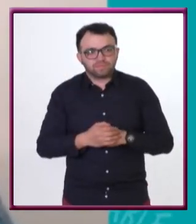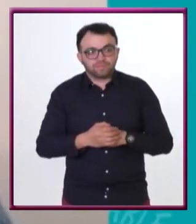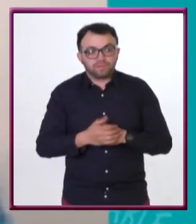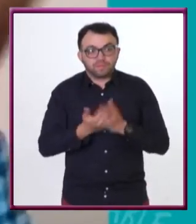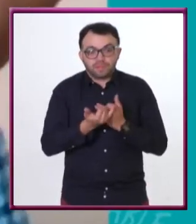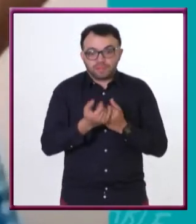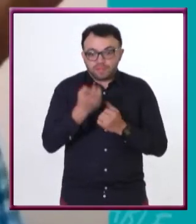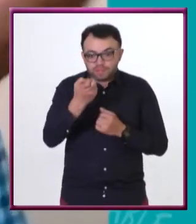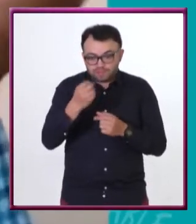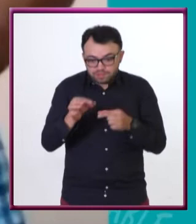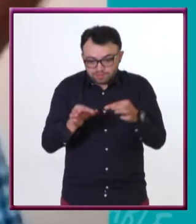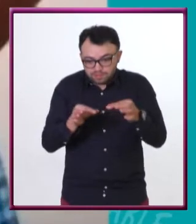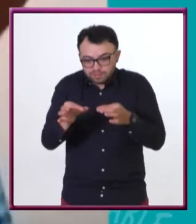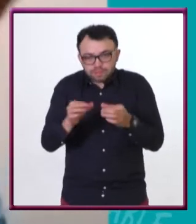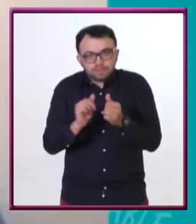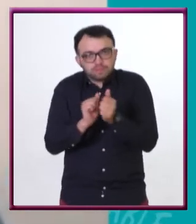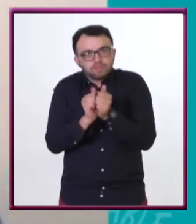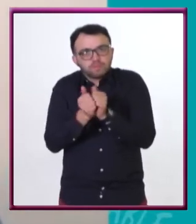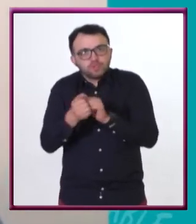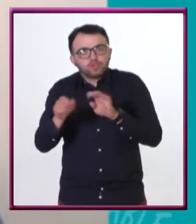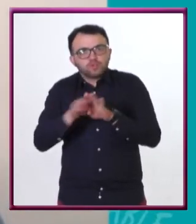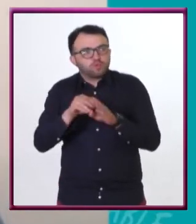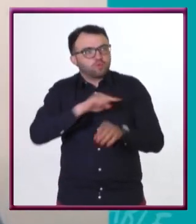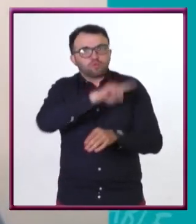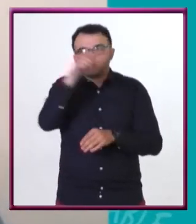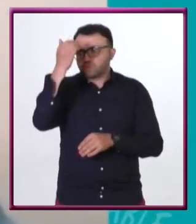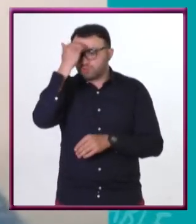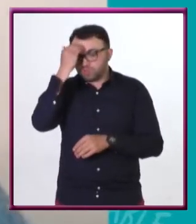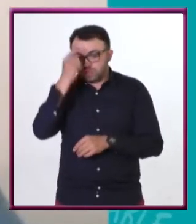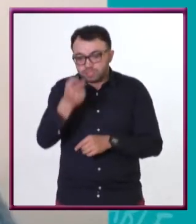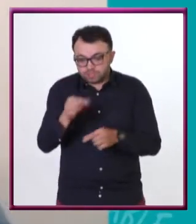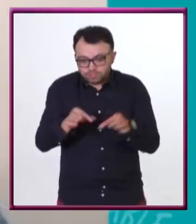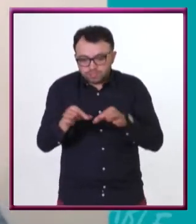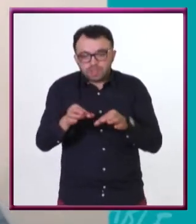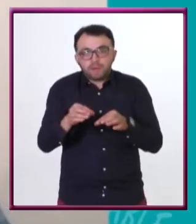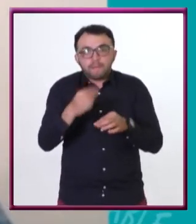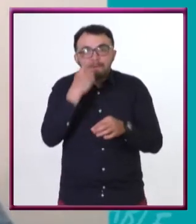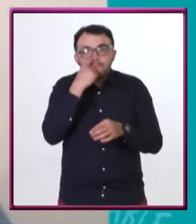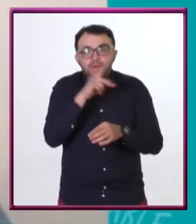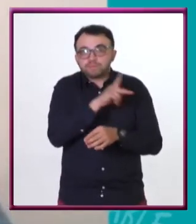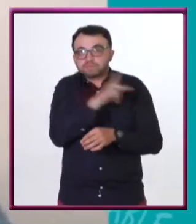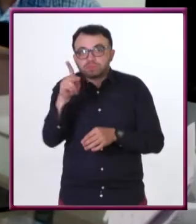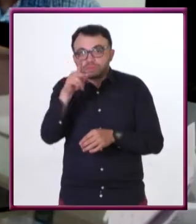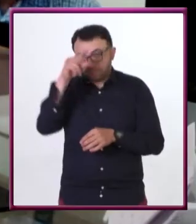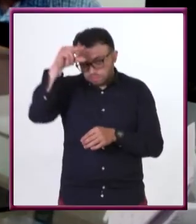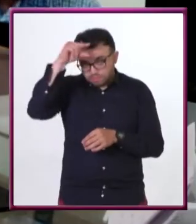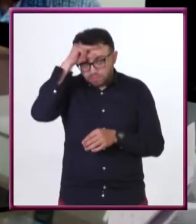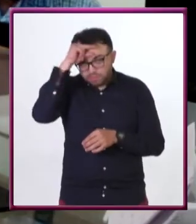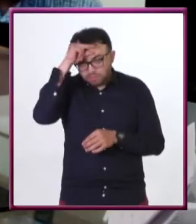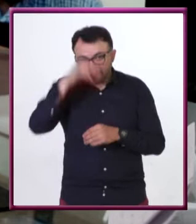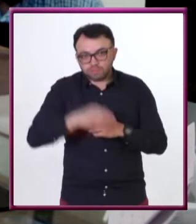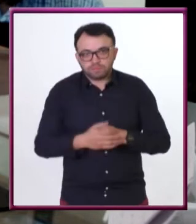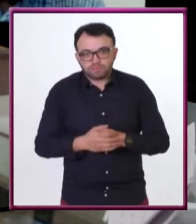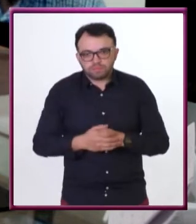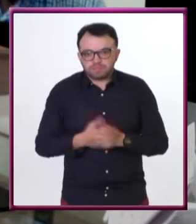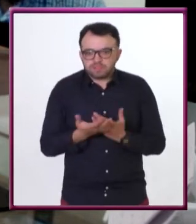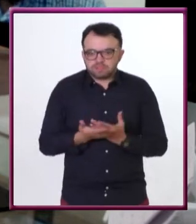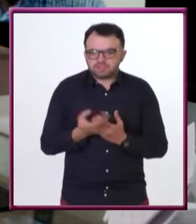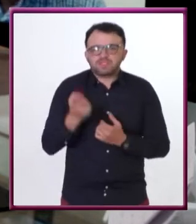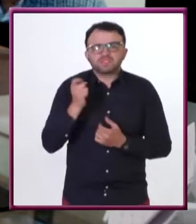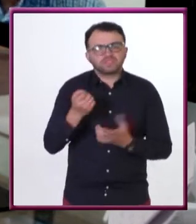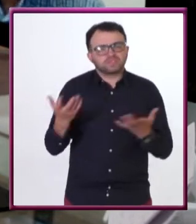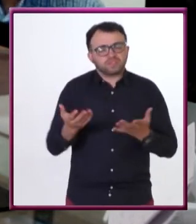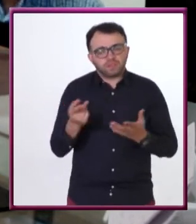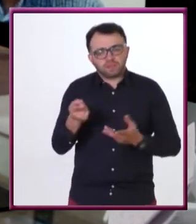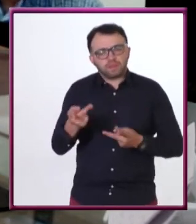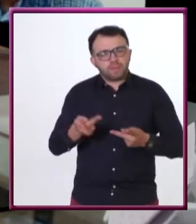el ajedrez se ha considerado como un acto inteligente. Sí. Y lo que hicieron, pues hicieron planes, y a partir